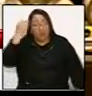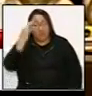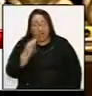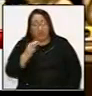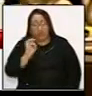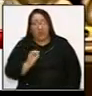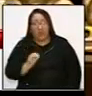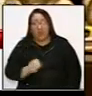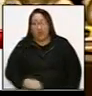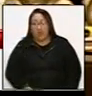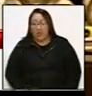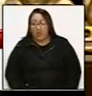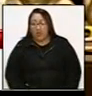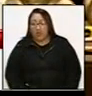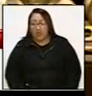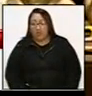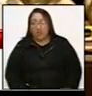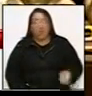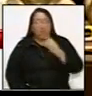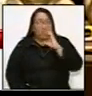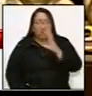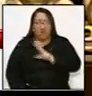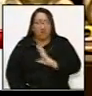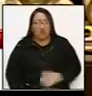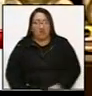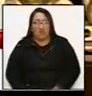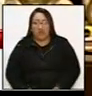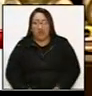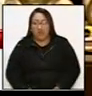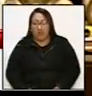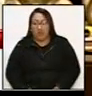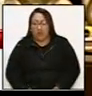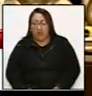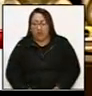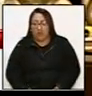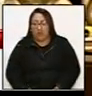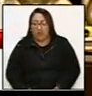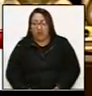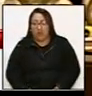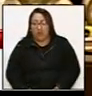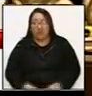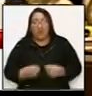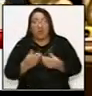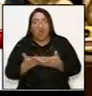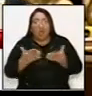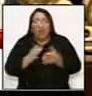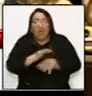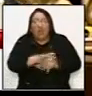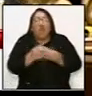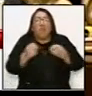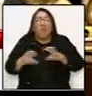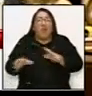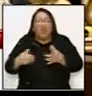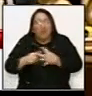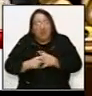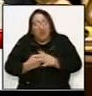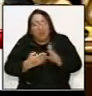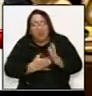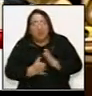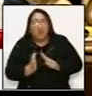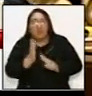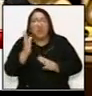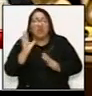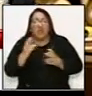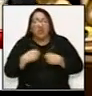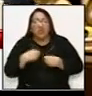pero eso no está en discusión. Lo que está en discusión son los elementos que rodean este asunto para ver si se